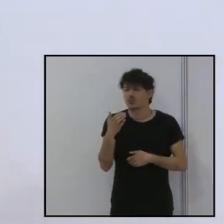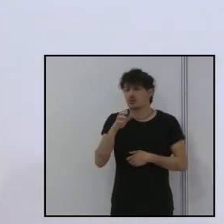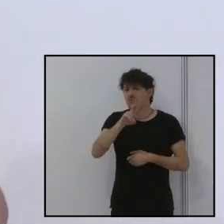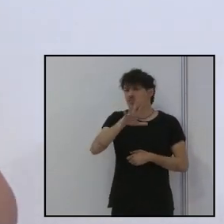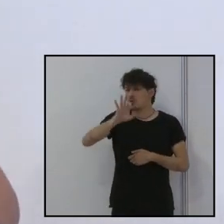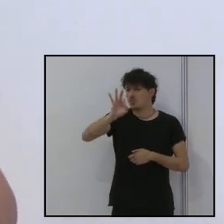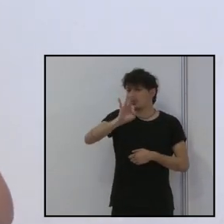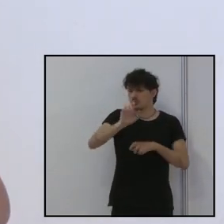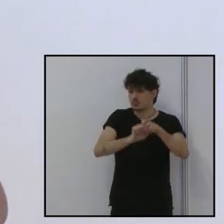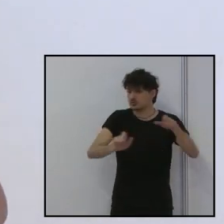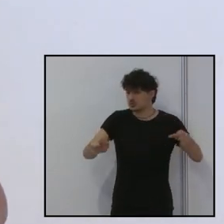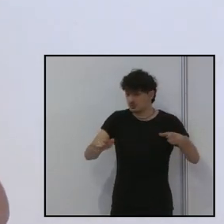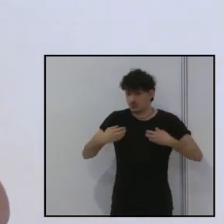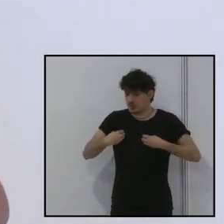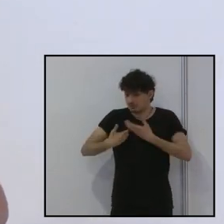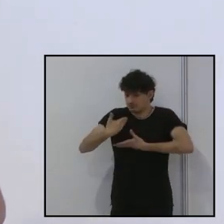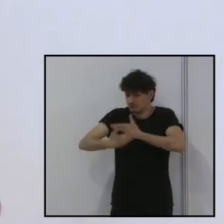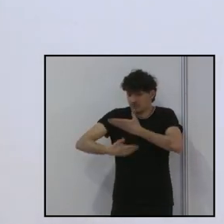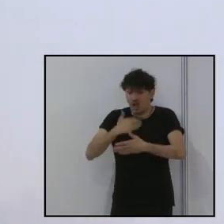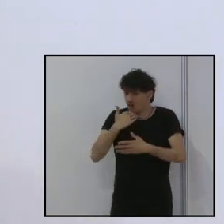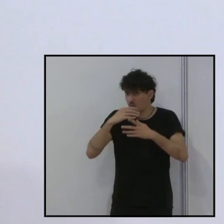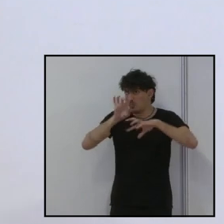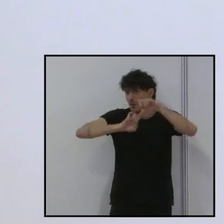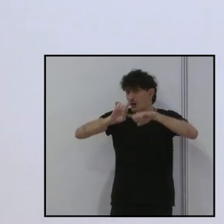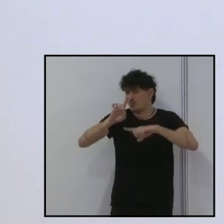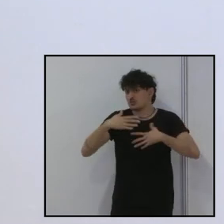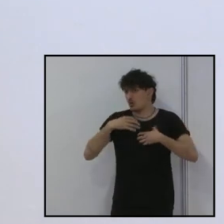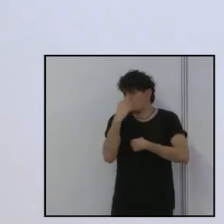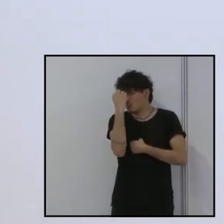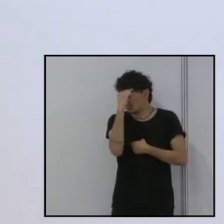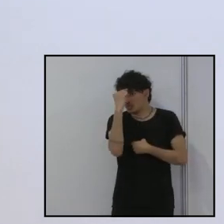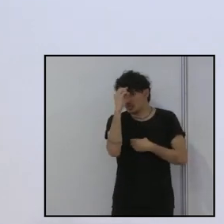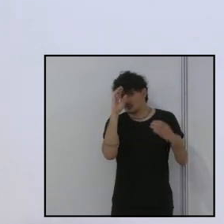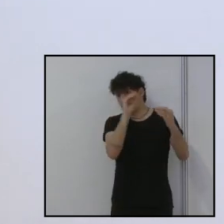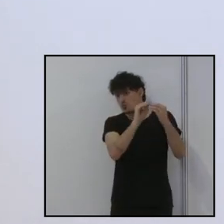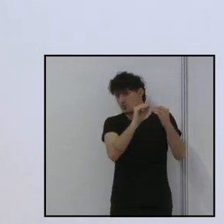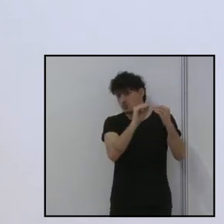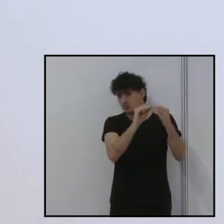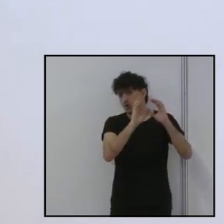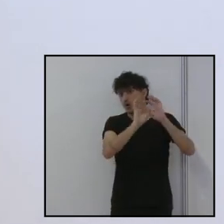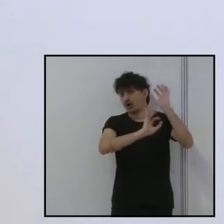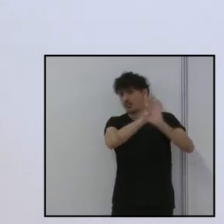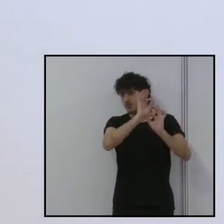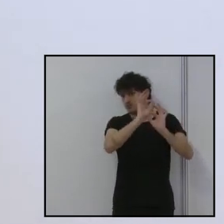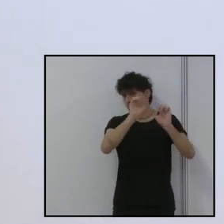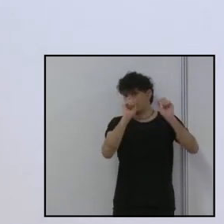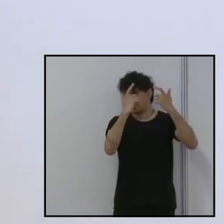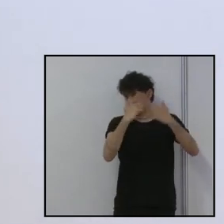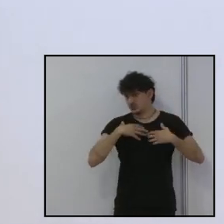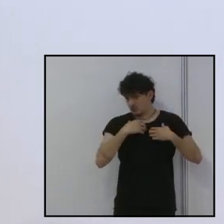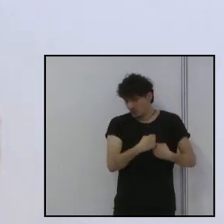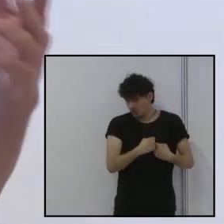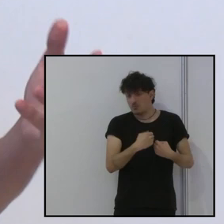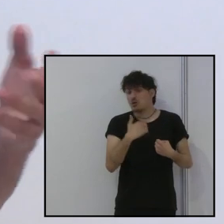a lo largo de su vida sufrirán algún trastorno de salud mental, según la Organización Mundial de la Salud. Sin embargo, sufrir un trastorno mental es algo que se esconde,